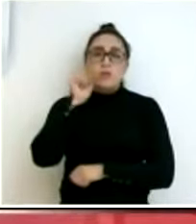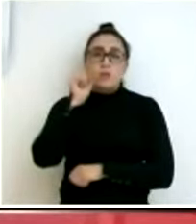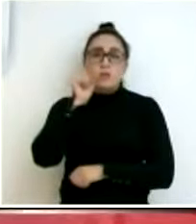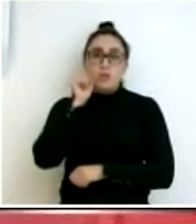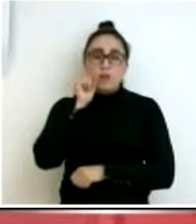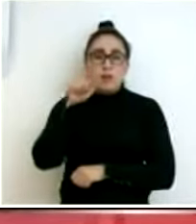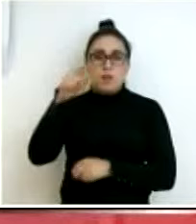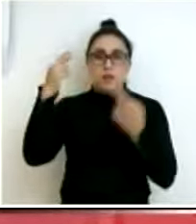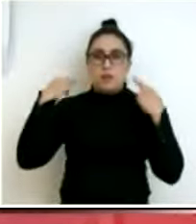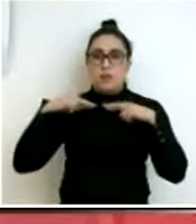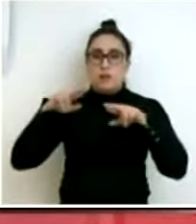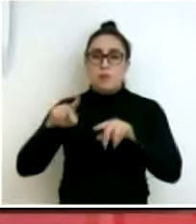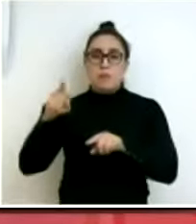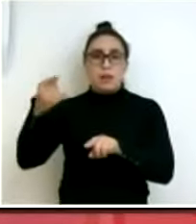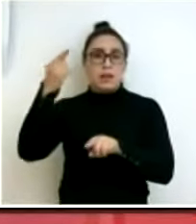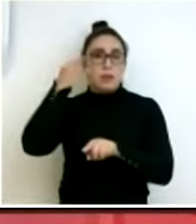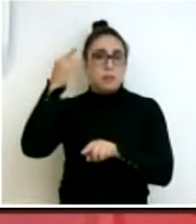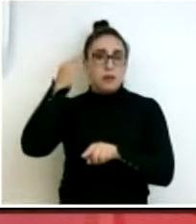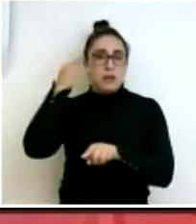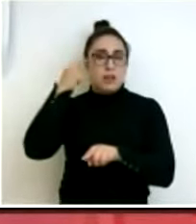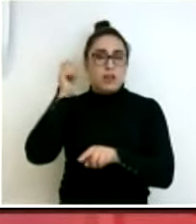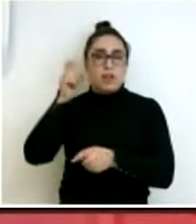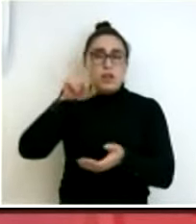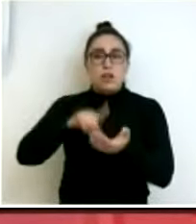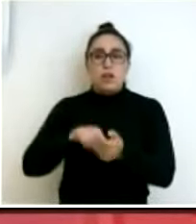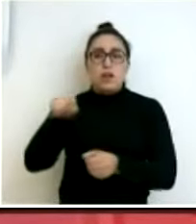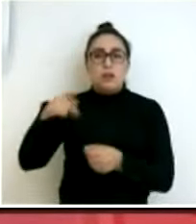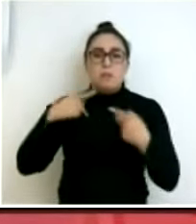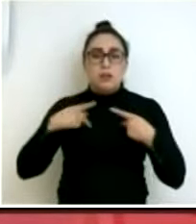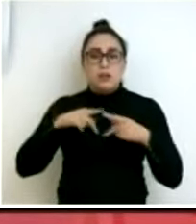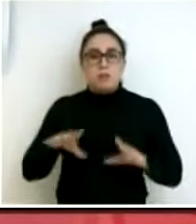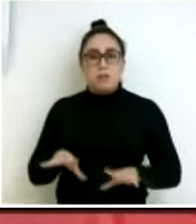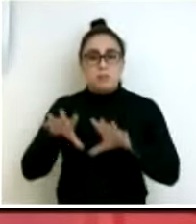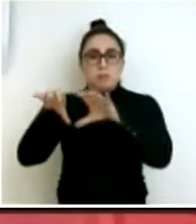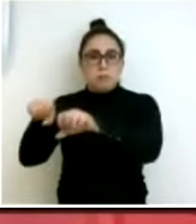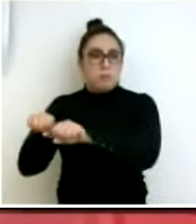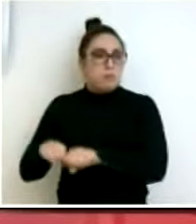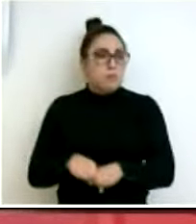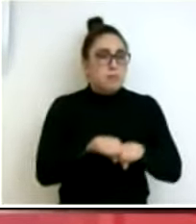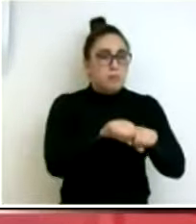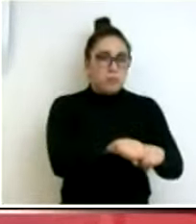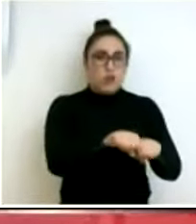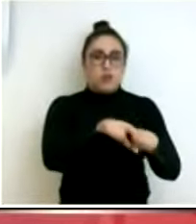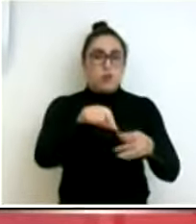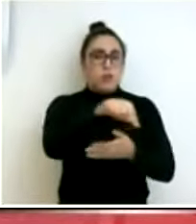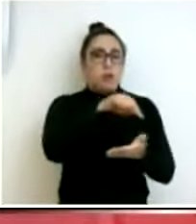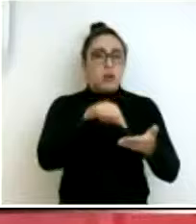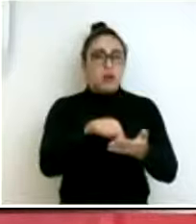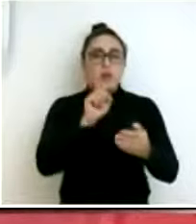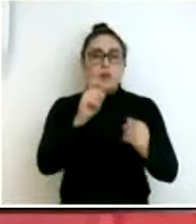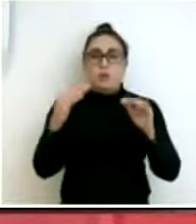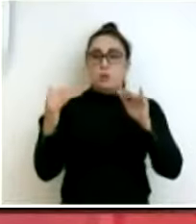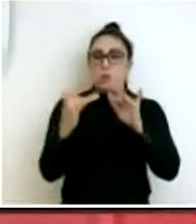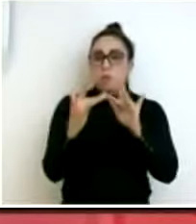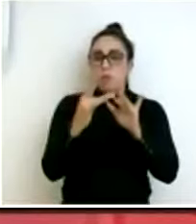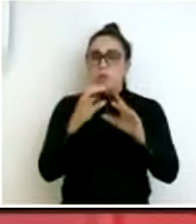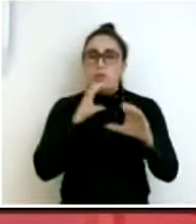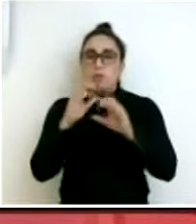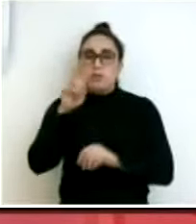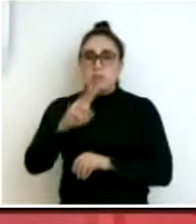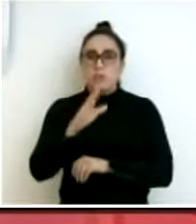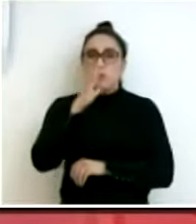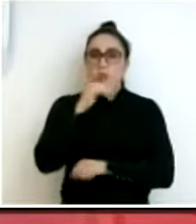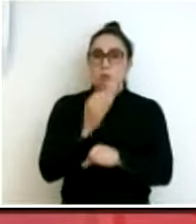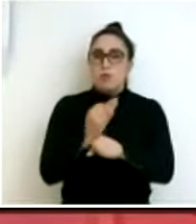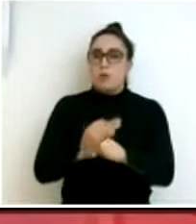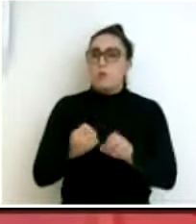de Campeche, que está retenido ilegalmente y que, sin embargo, pues no ha